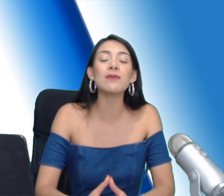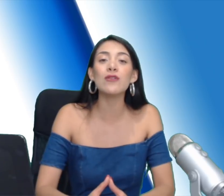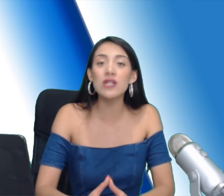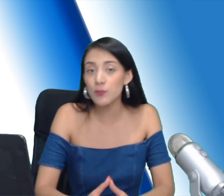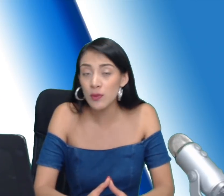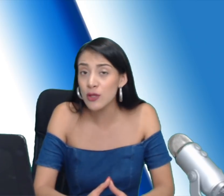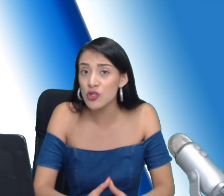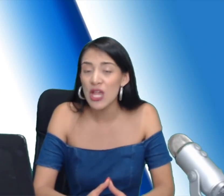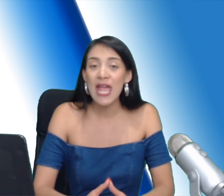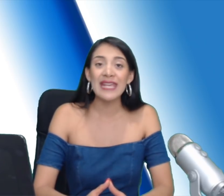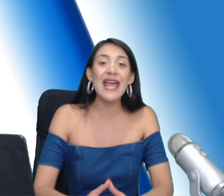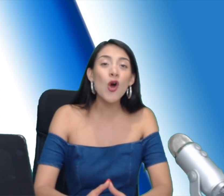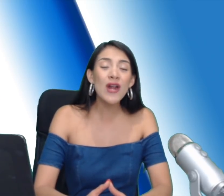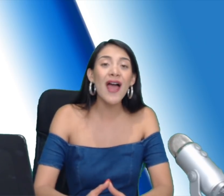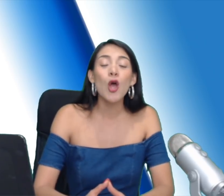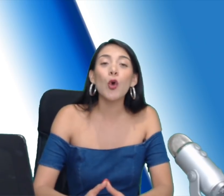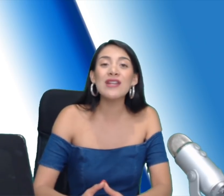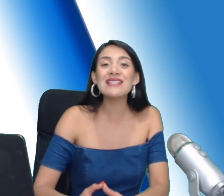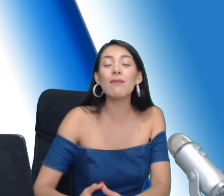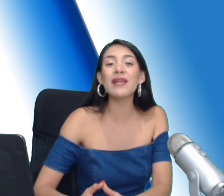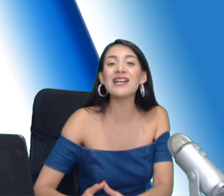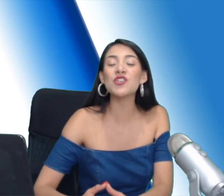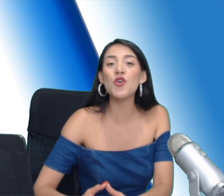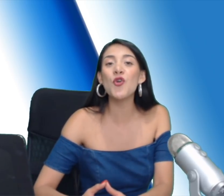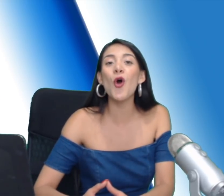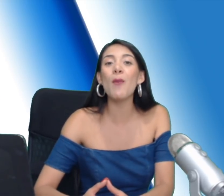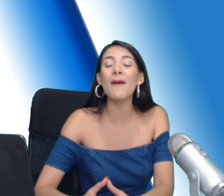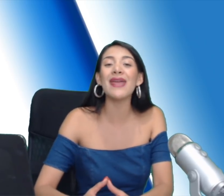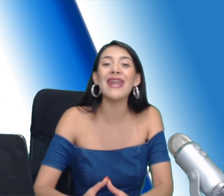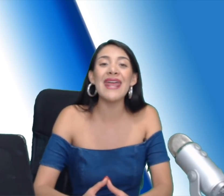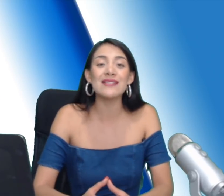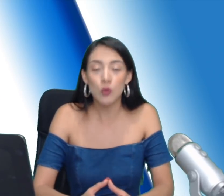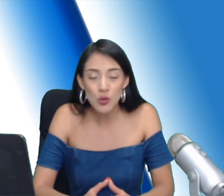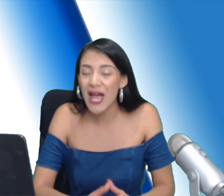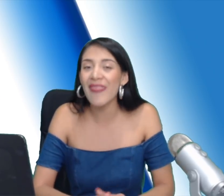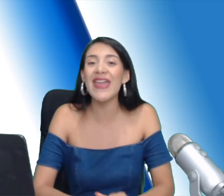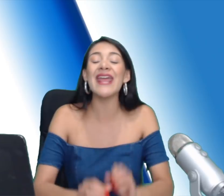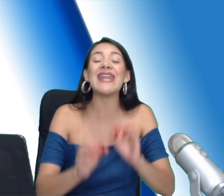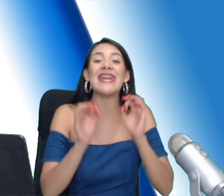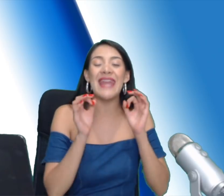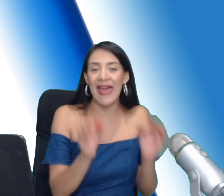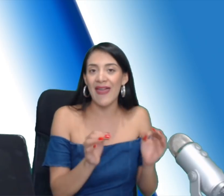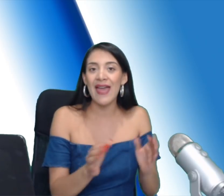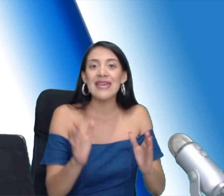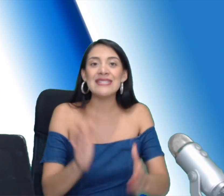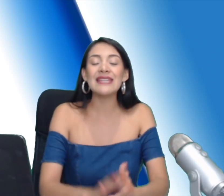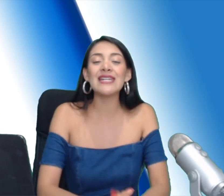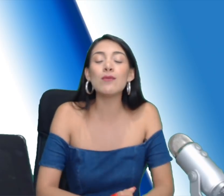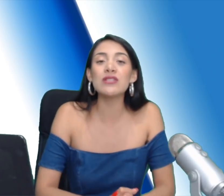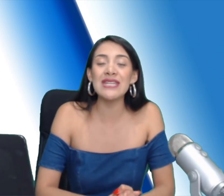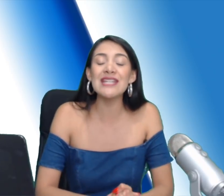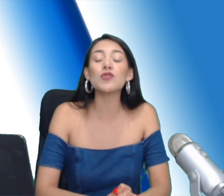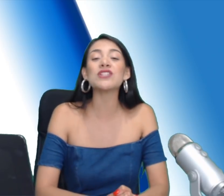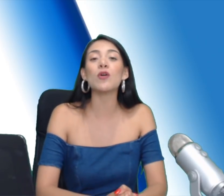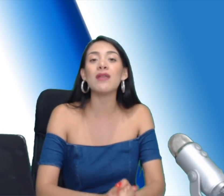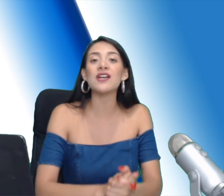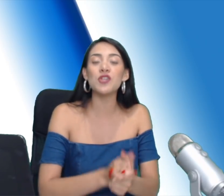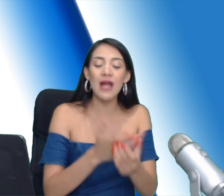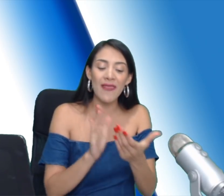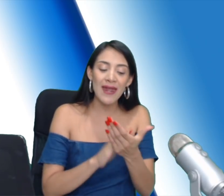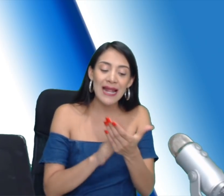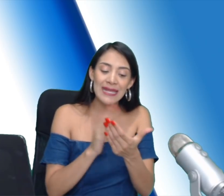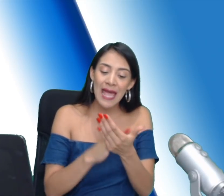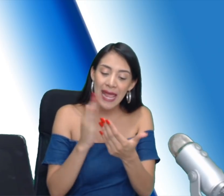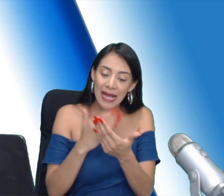los servidores públicos. Y ahora con esta aplicación no va a haber excusa de nada. Ya tenemos y es nuestra